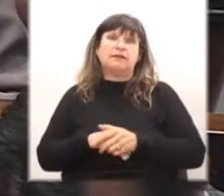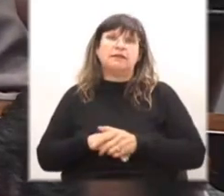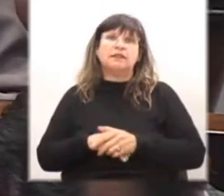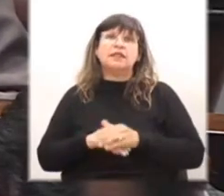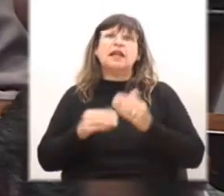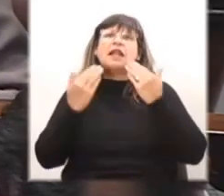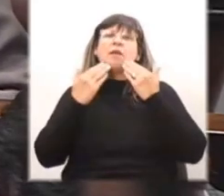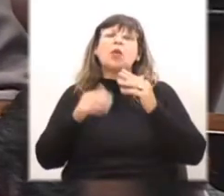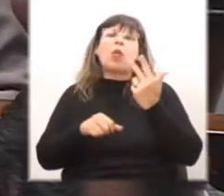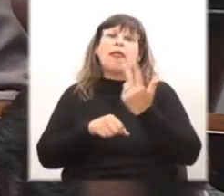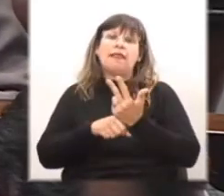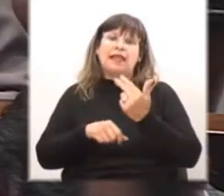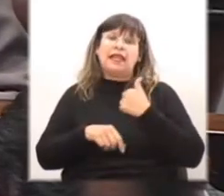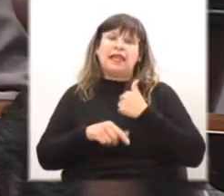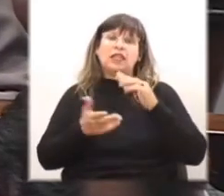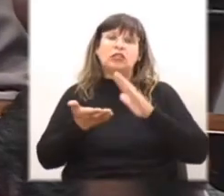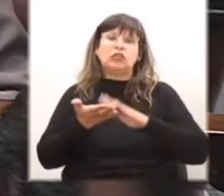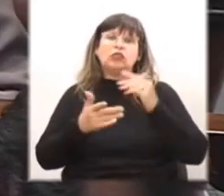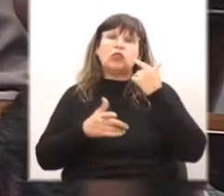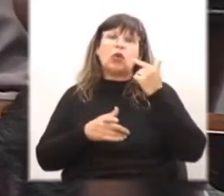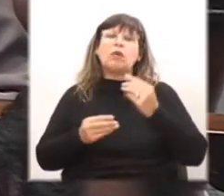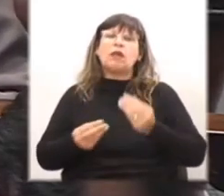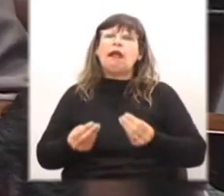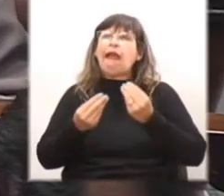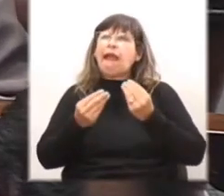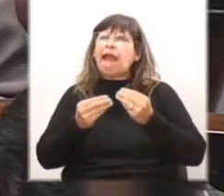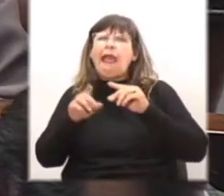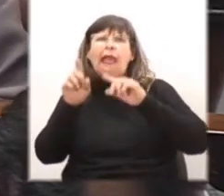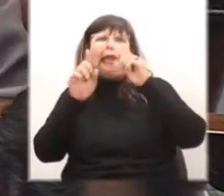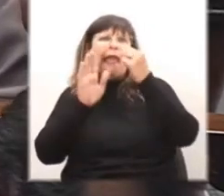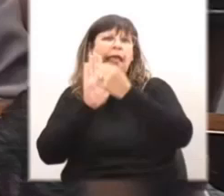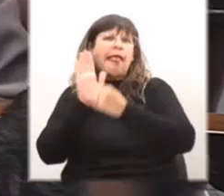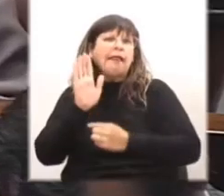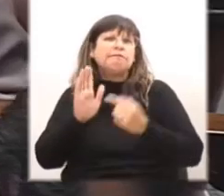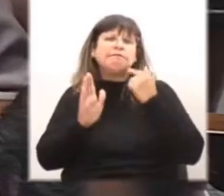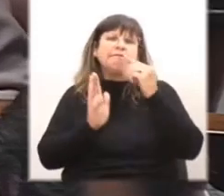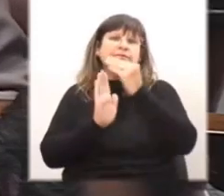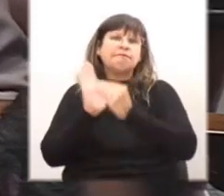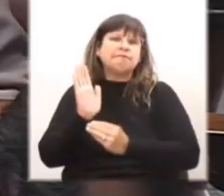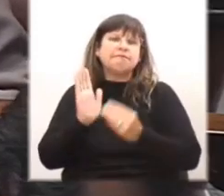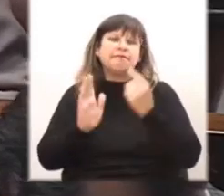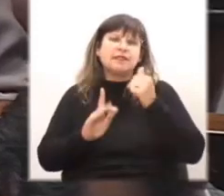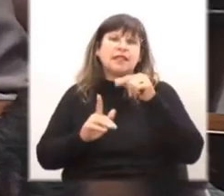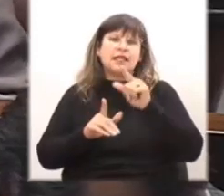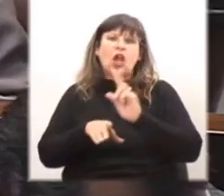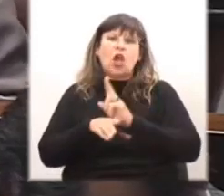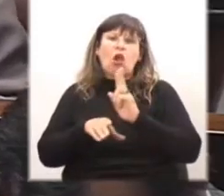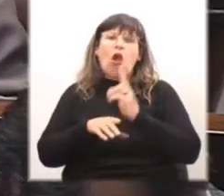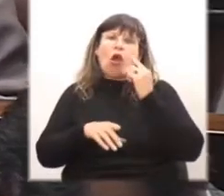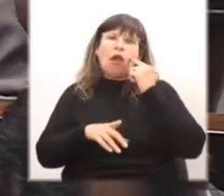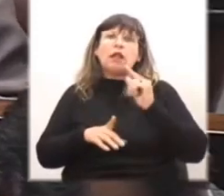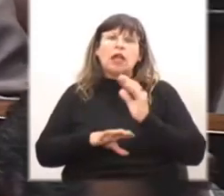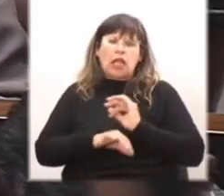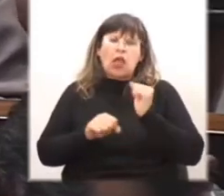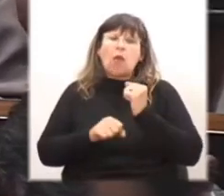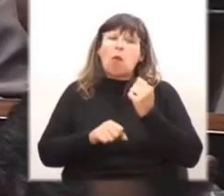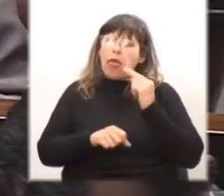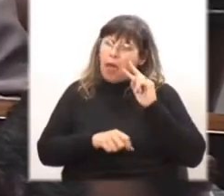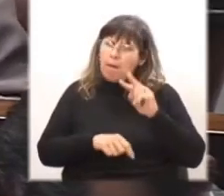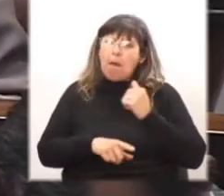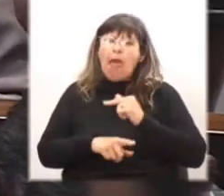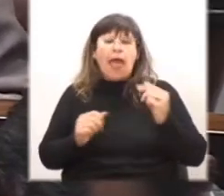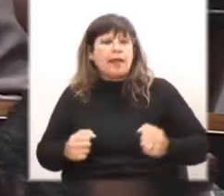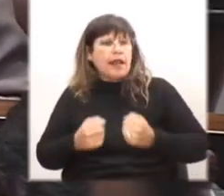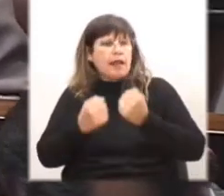pregunta 3 tiene relación a qué indicadores se registran y monitorean que permitan valorar el impacto de